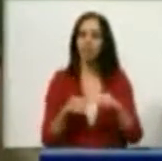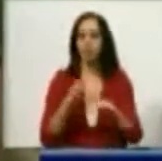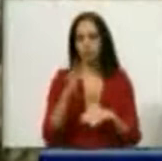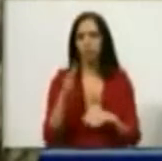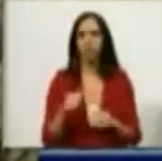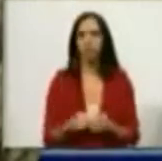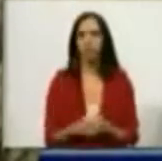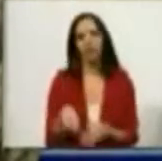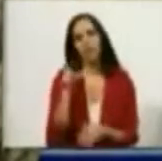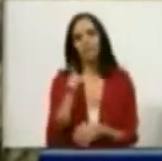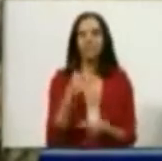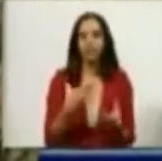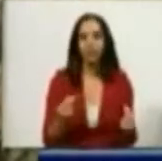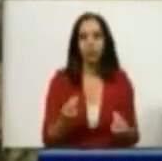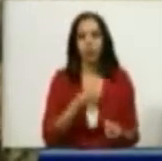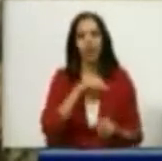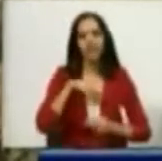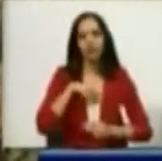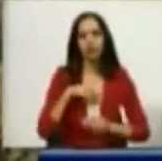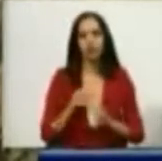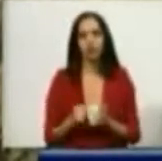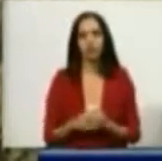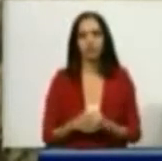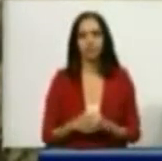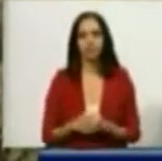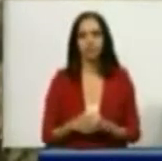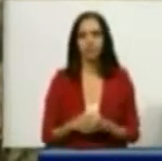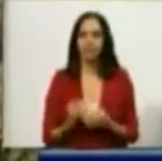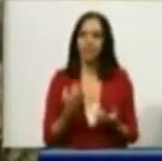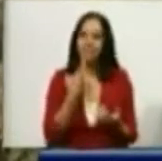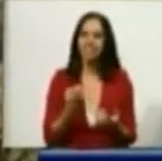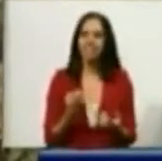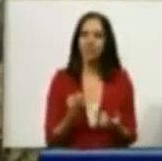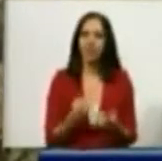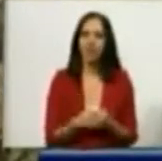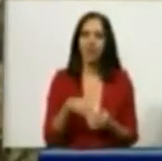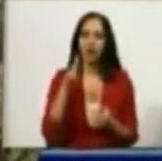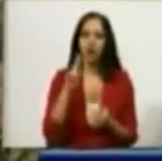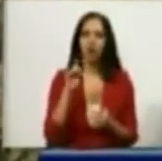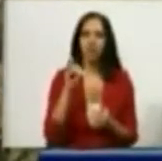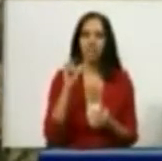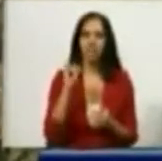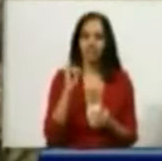se sube No pues lo que nosotros denominamos la